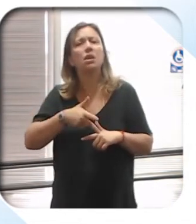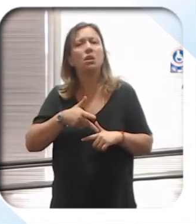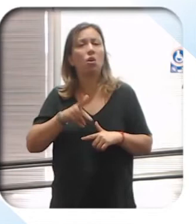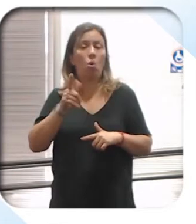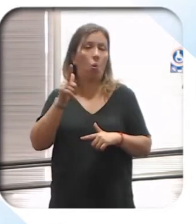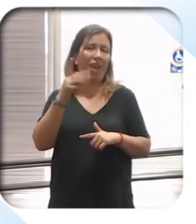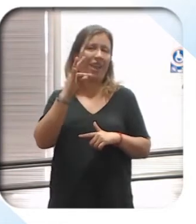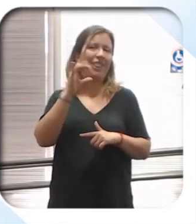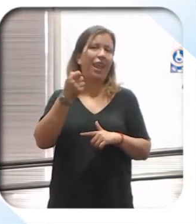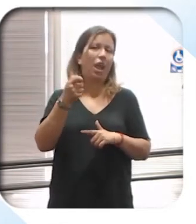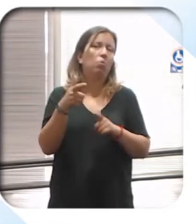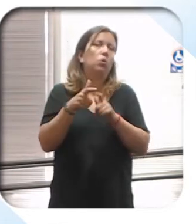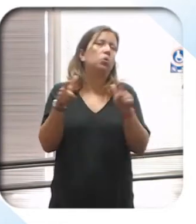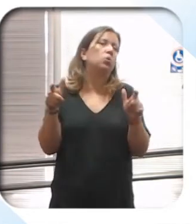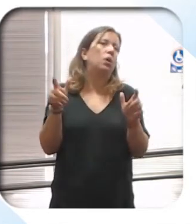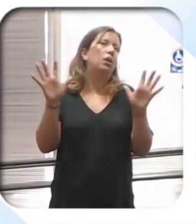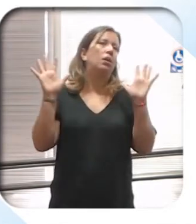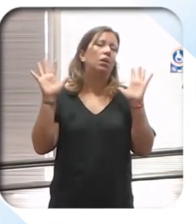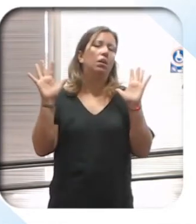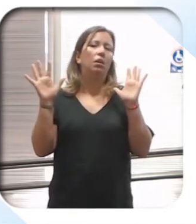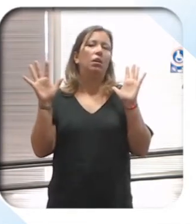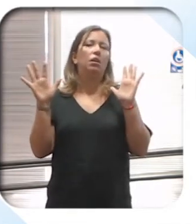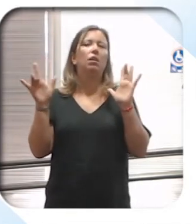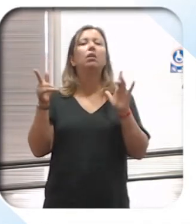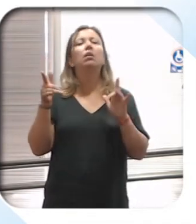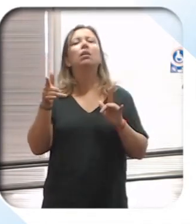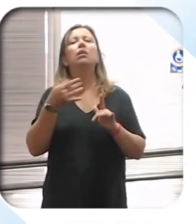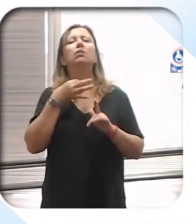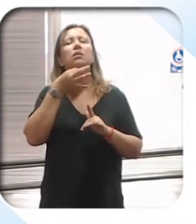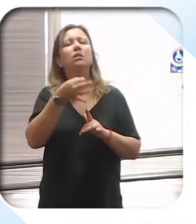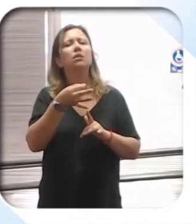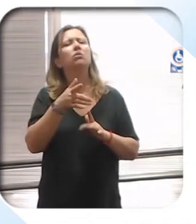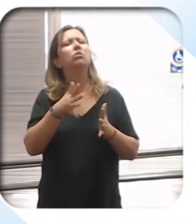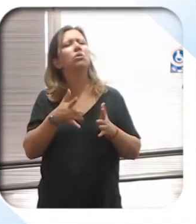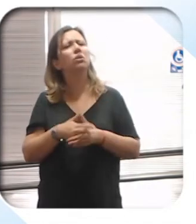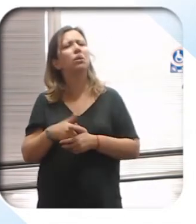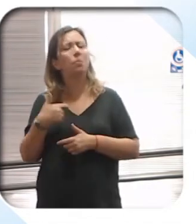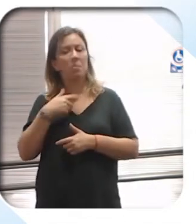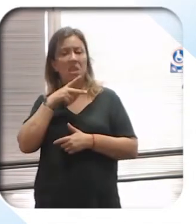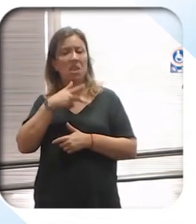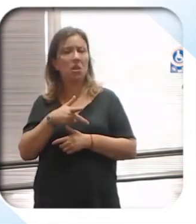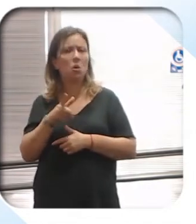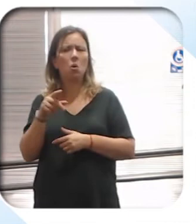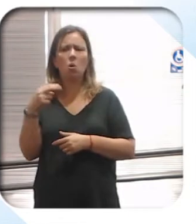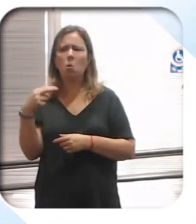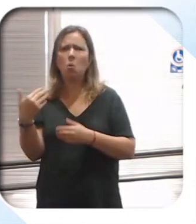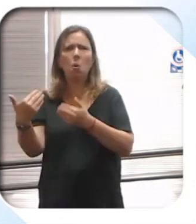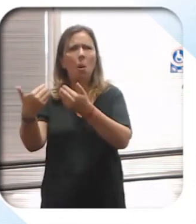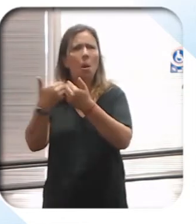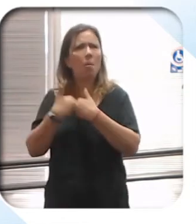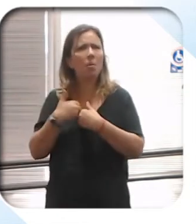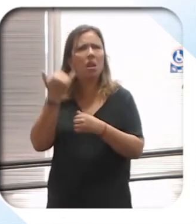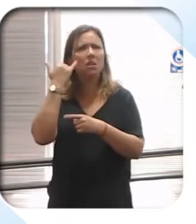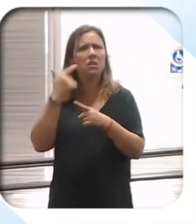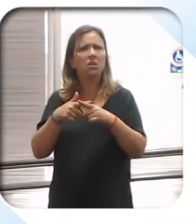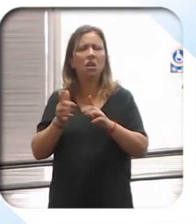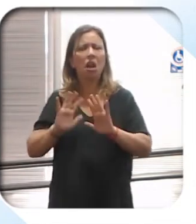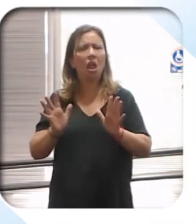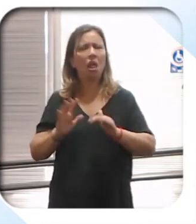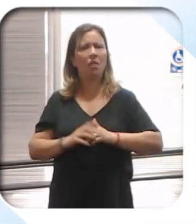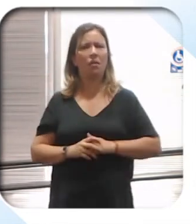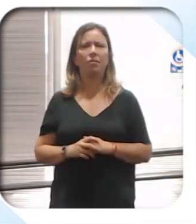tiene TEA, el niño o la niña, y viene y te dice, che, mi hijo no me preguntó nada sobre sexo